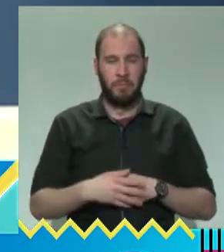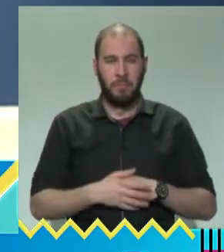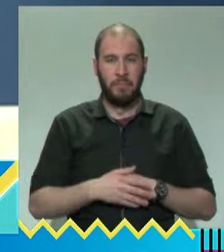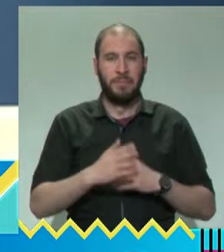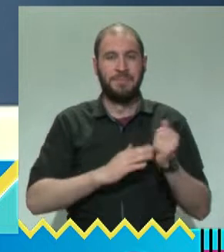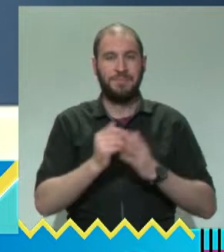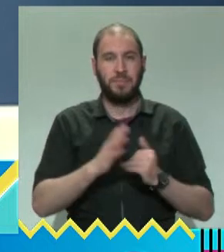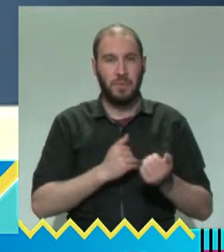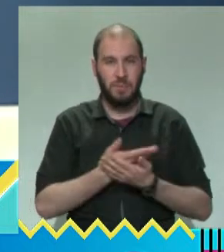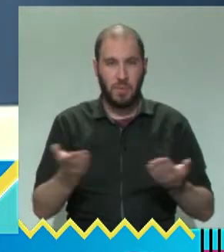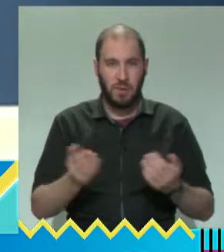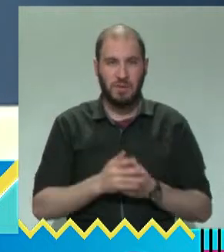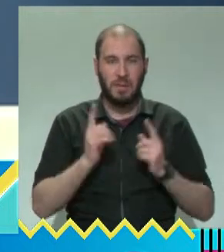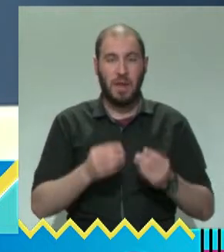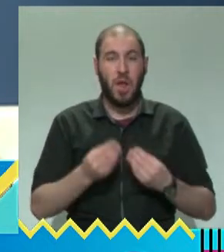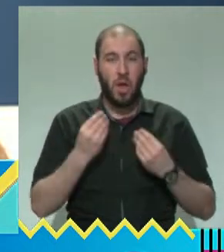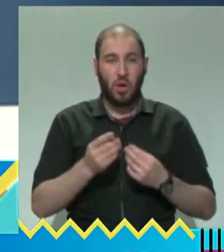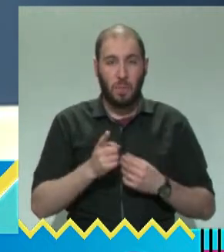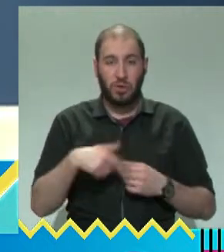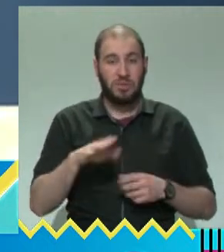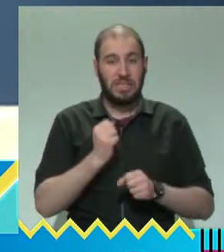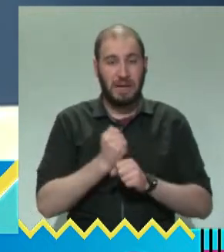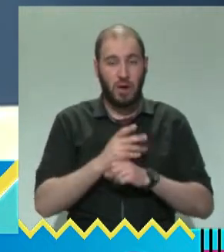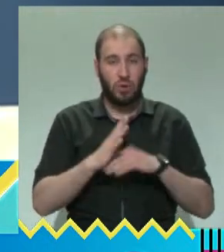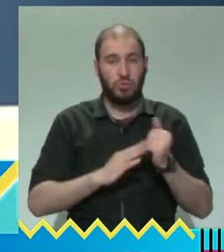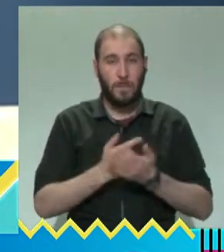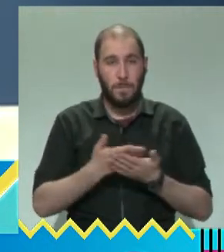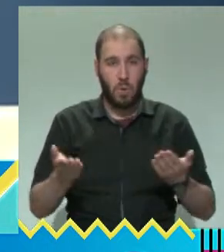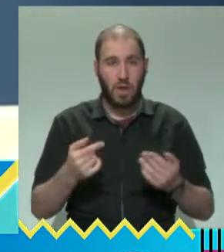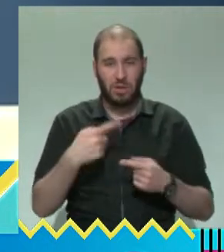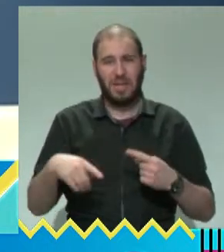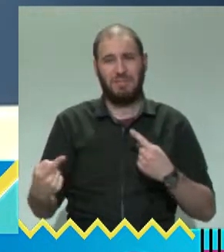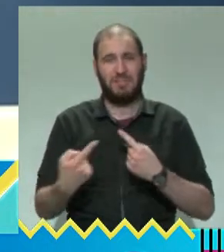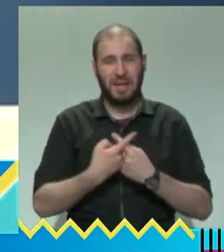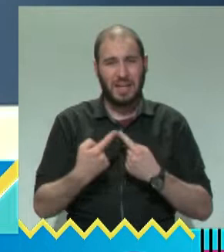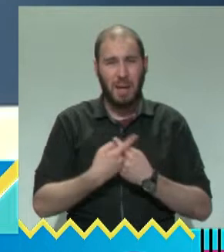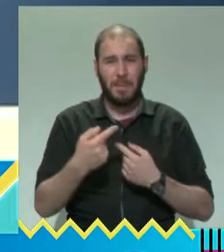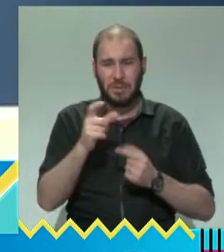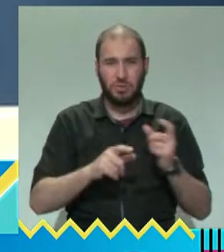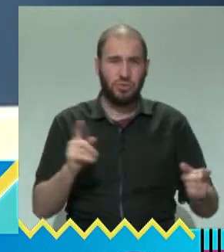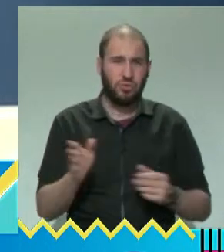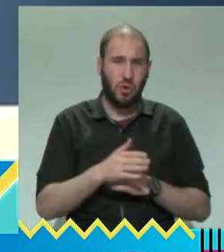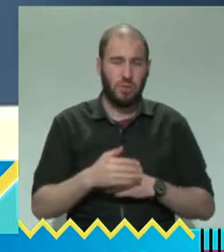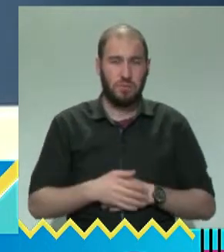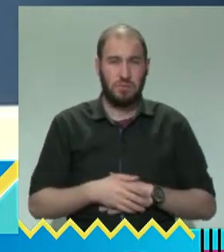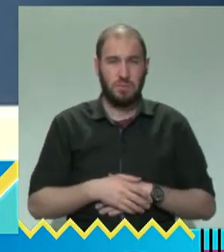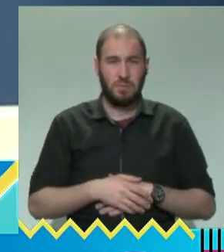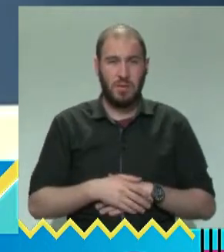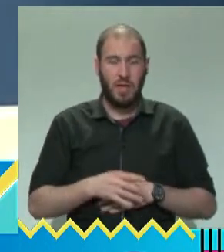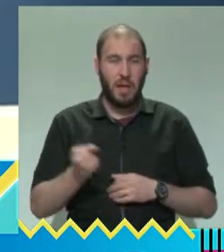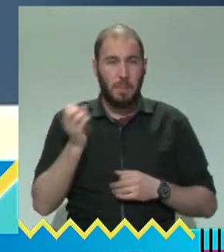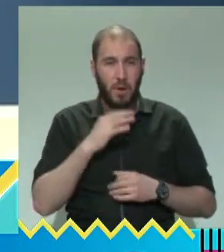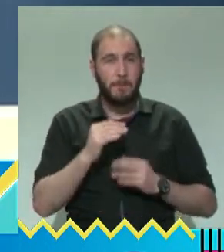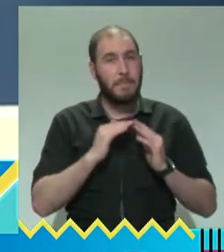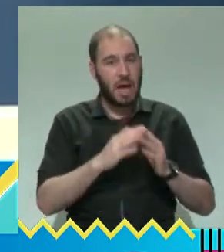obras públicas y a cómo cuando hacemos un trabajo de obra pública, que es algo reclamado por todos los vecinos, por todos los mendocinos, qué mejor que a